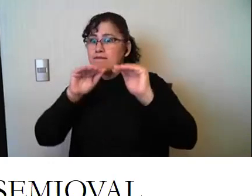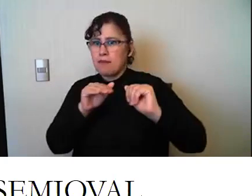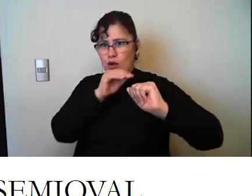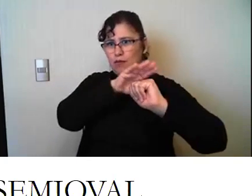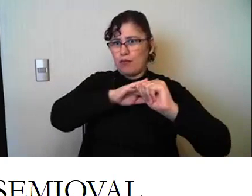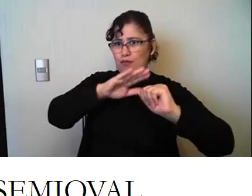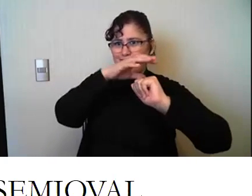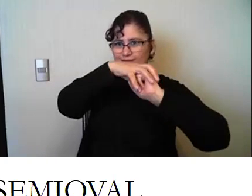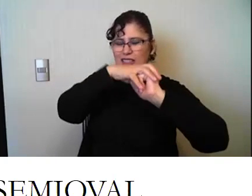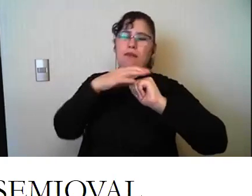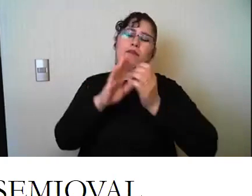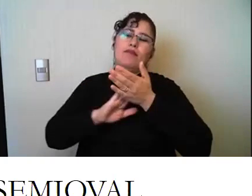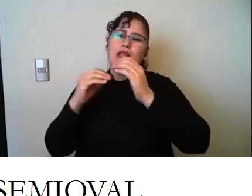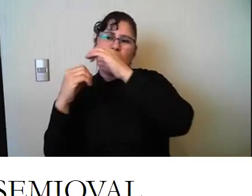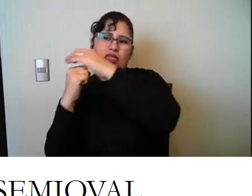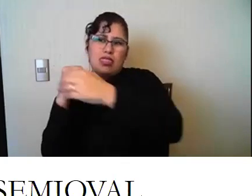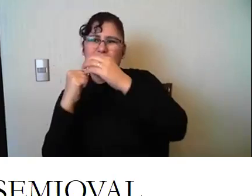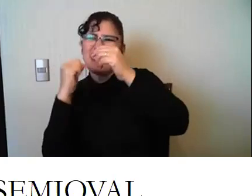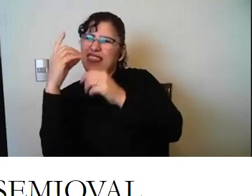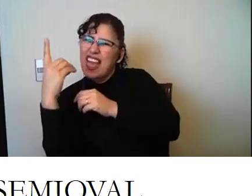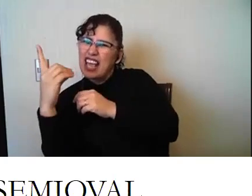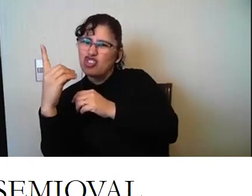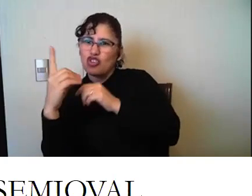en el hemisferio derecho el lóbulo frontal con el lóbulo